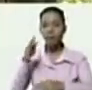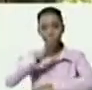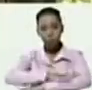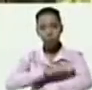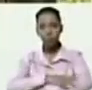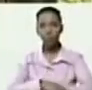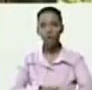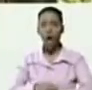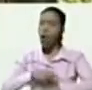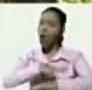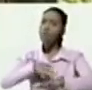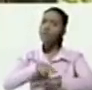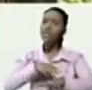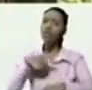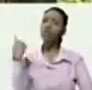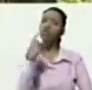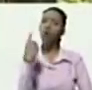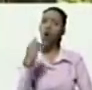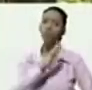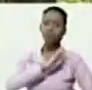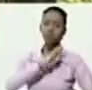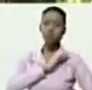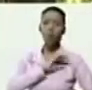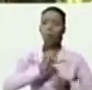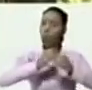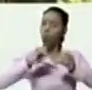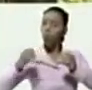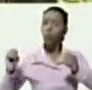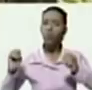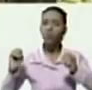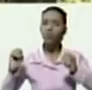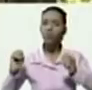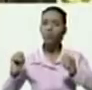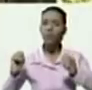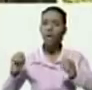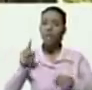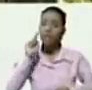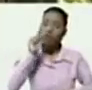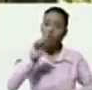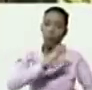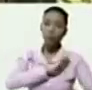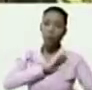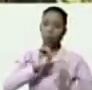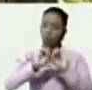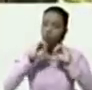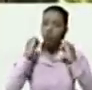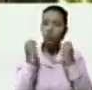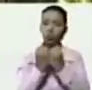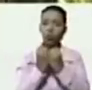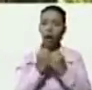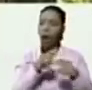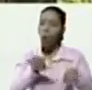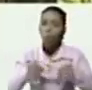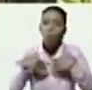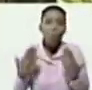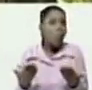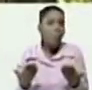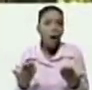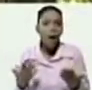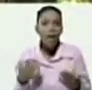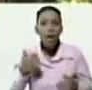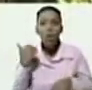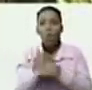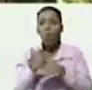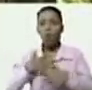Los ministros solo han tenido aquí la organización de los ramos de sus departamentos, en los cuales han